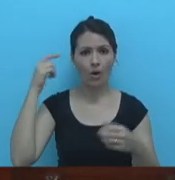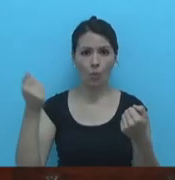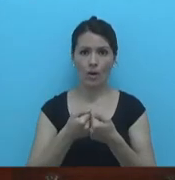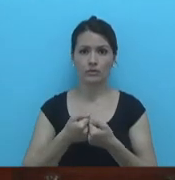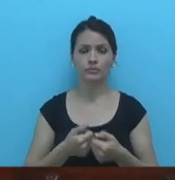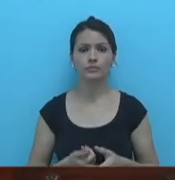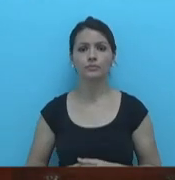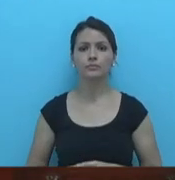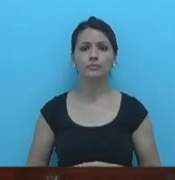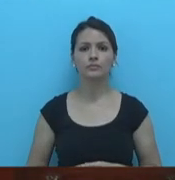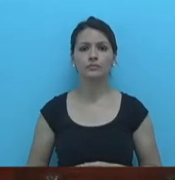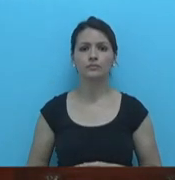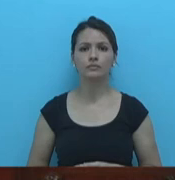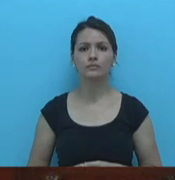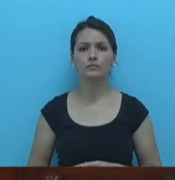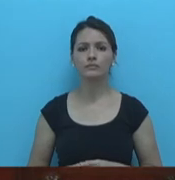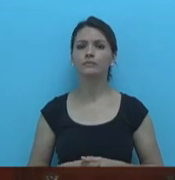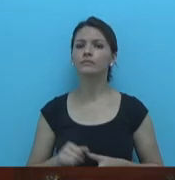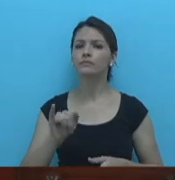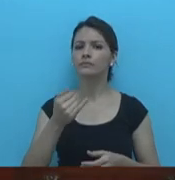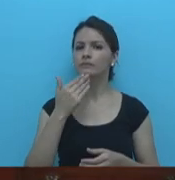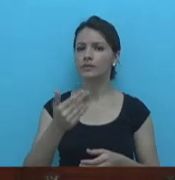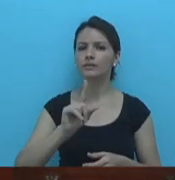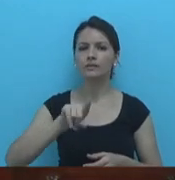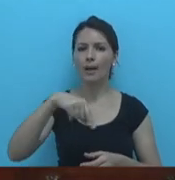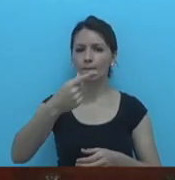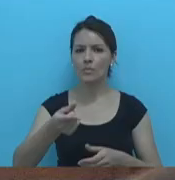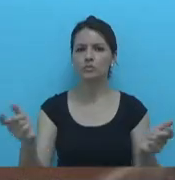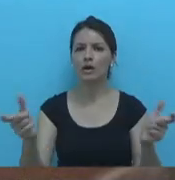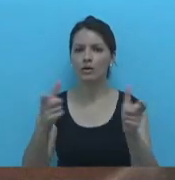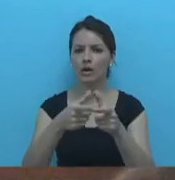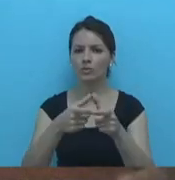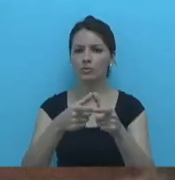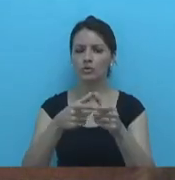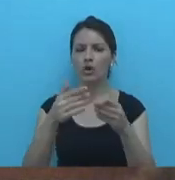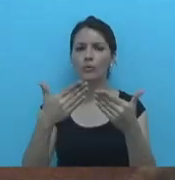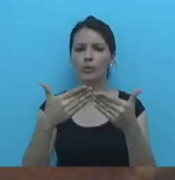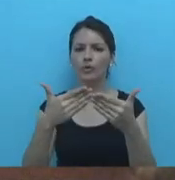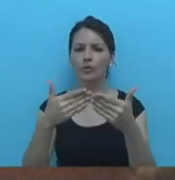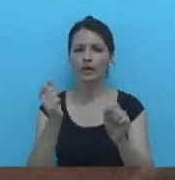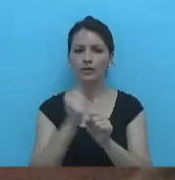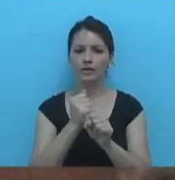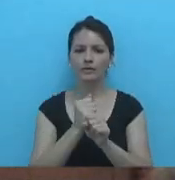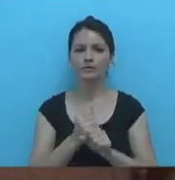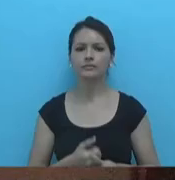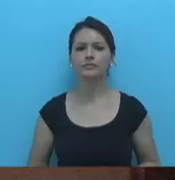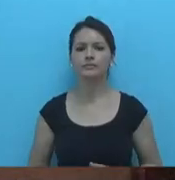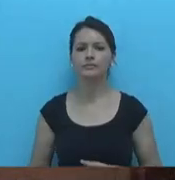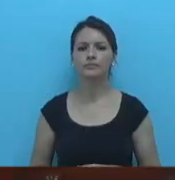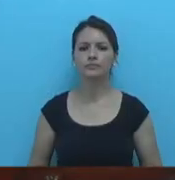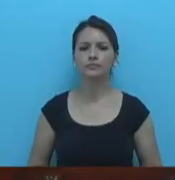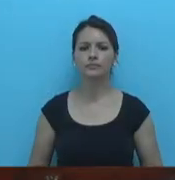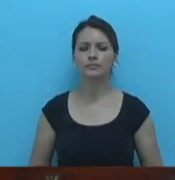palabra. Gracias, presidente. Para solicitar preferencia para una sesión y su tratamiento en la sesión conjunta de presupuesto y asuntos